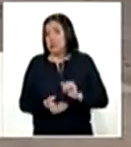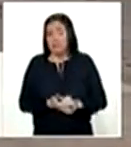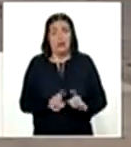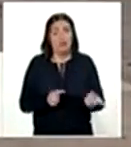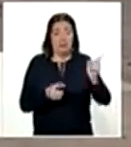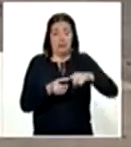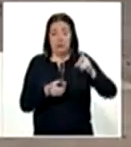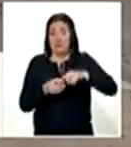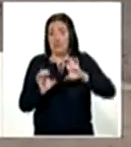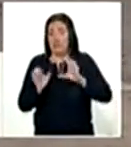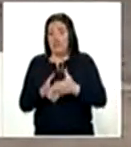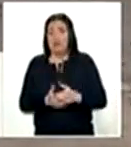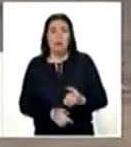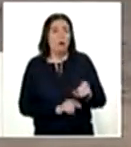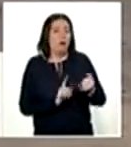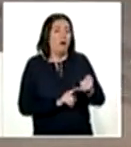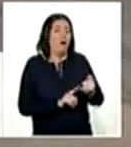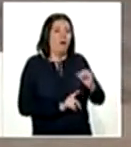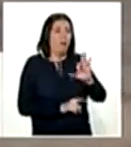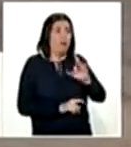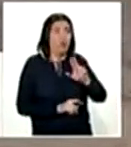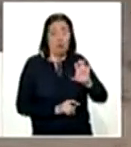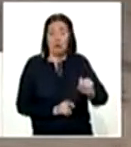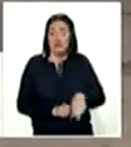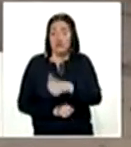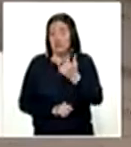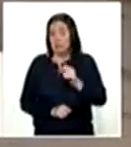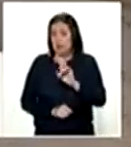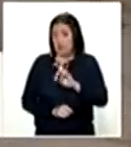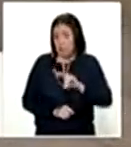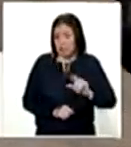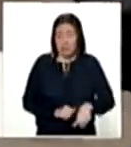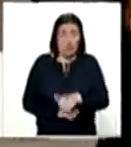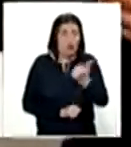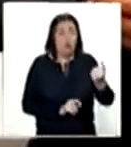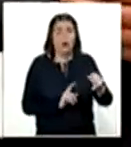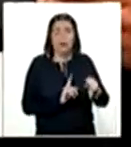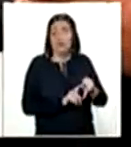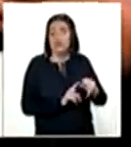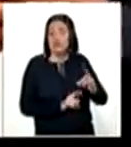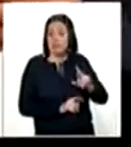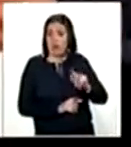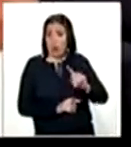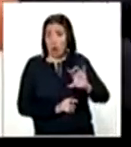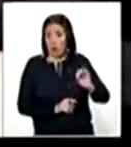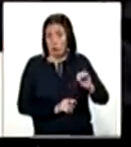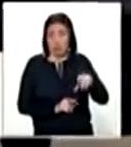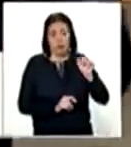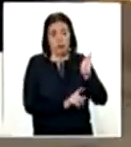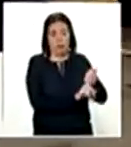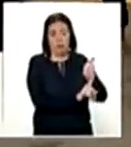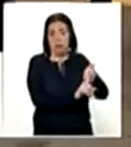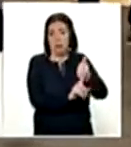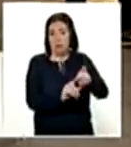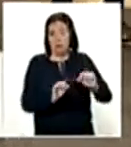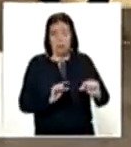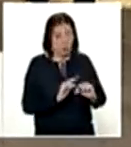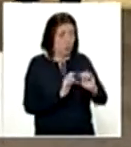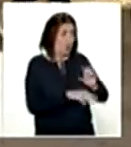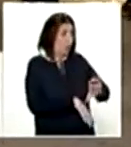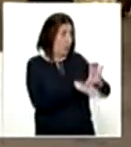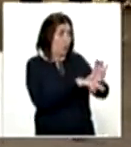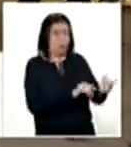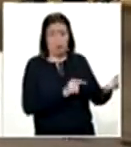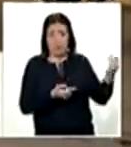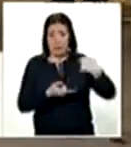equipo nacional. Estamos hablando de Jason Flores, estamos hablando de Sergio Peña y propio Miguel Trauco, jugadores que están viniendo de sus respectivas ligas de origen y